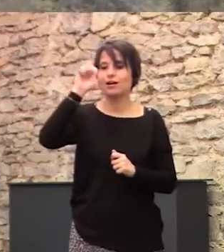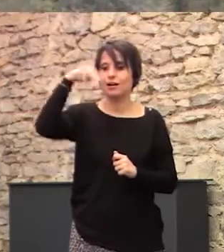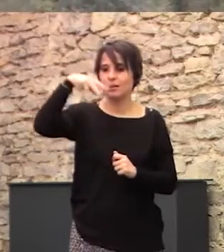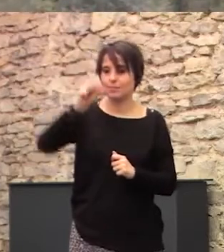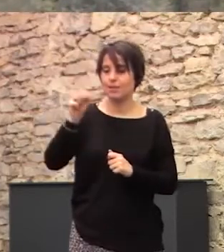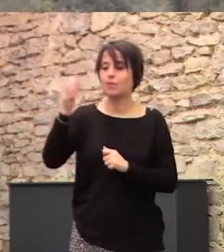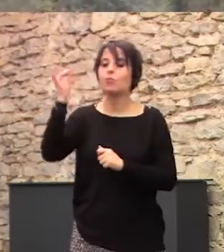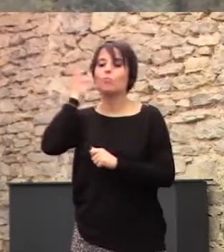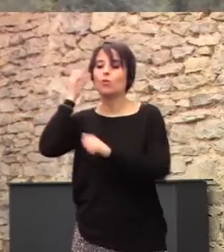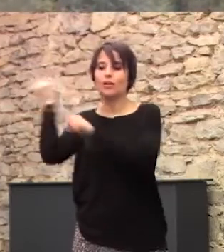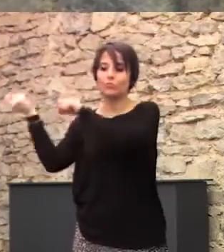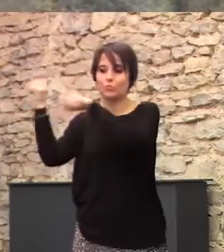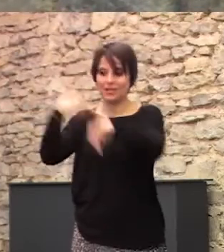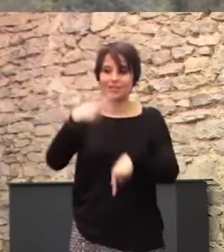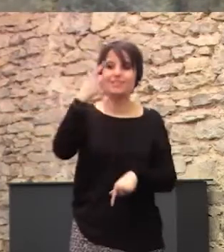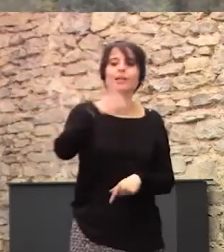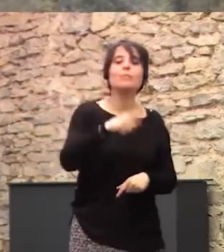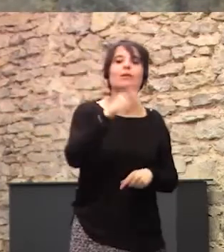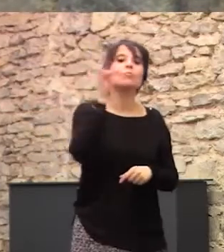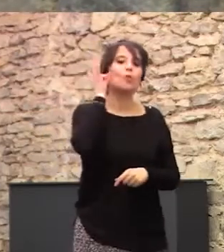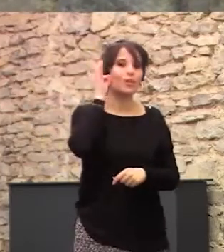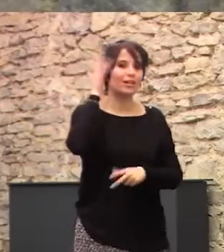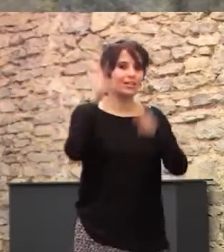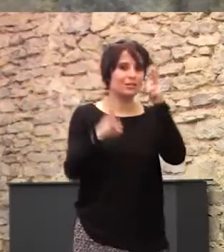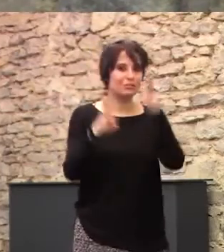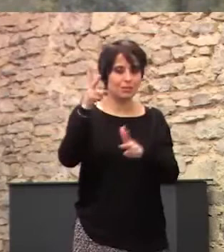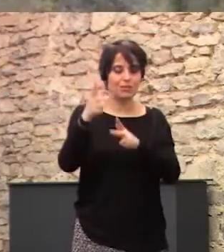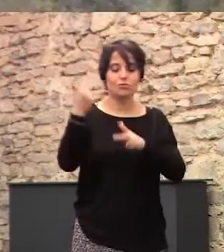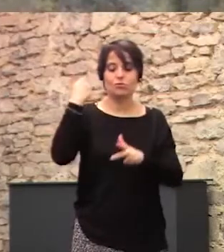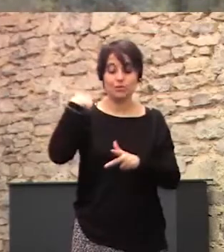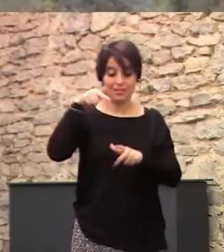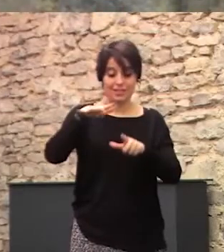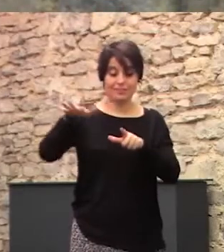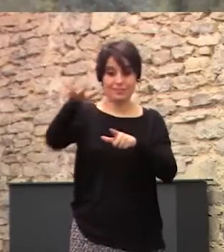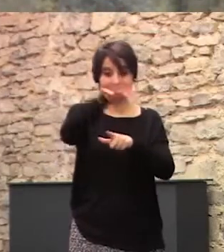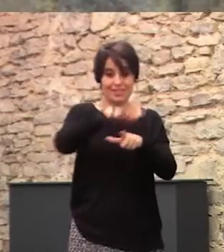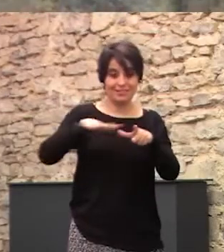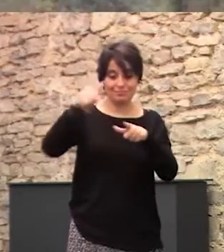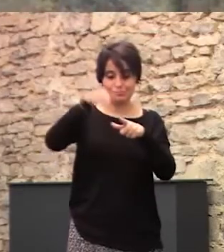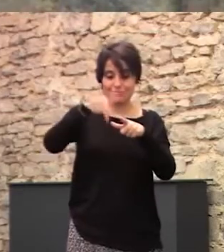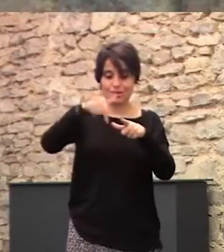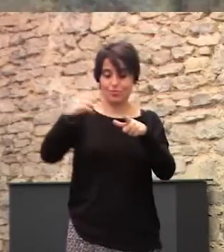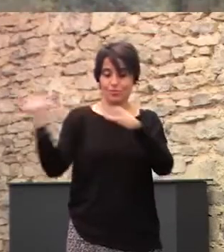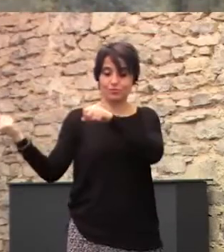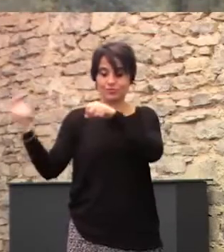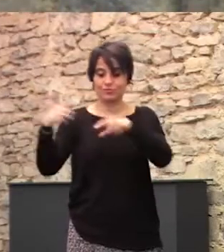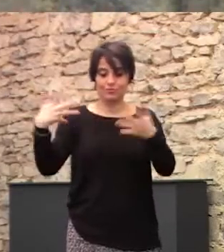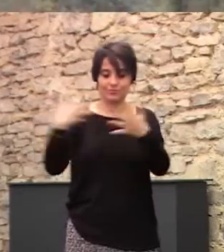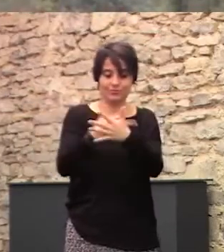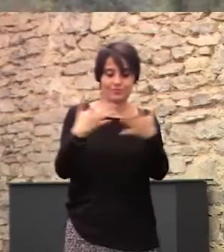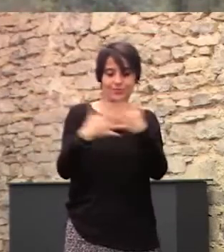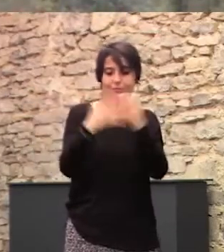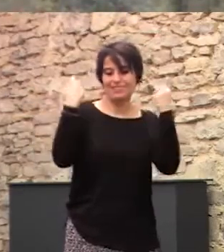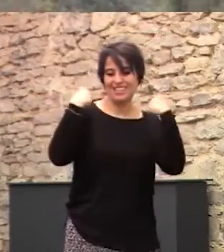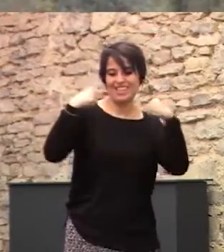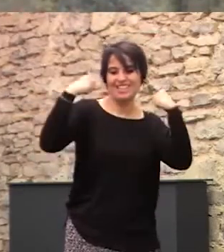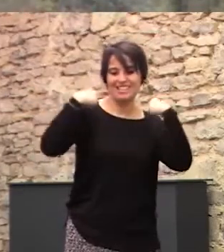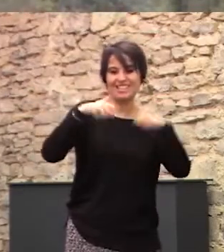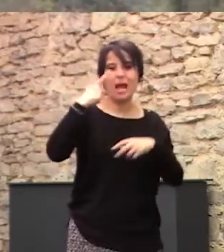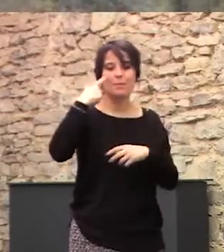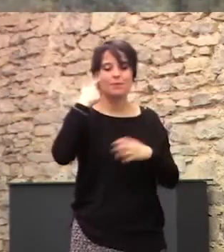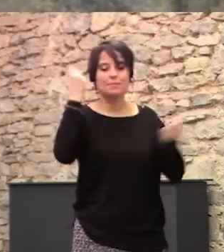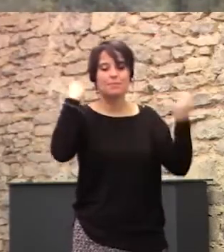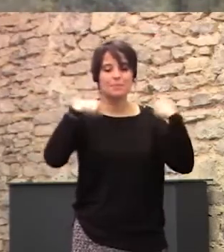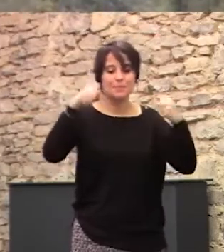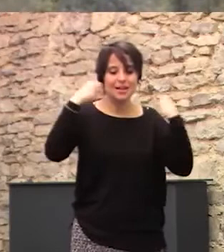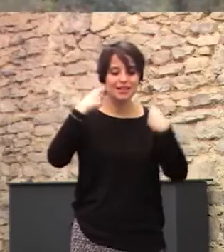migradas y mujeres vascas. Entonces, en sí, ya es un espacio, digamos, de ensayo, ¿no? De practicar,